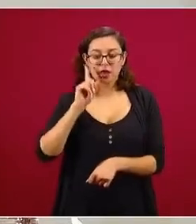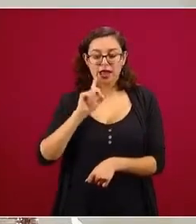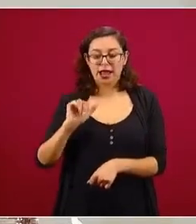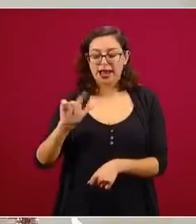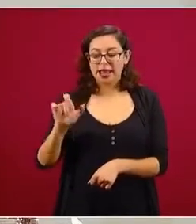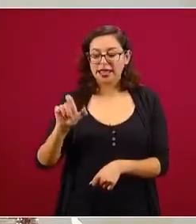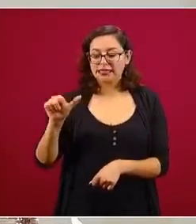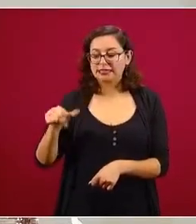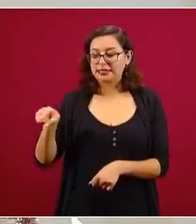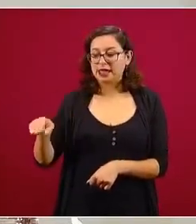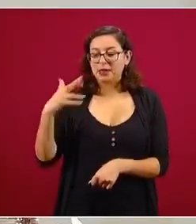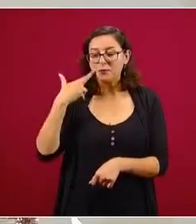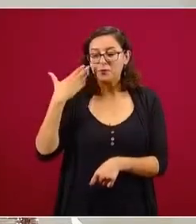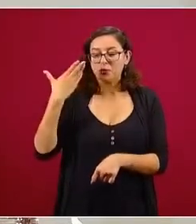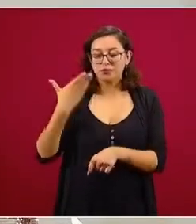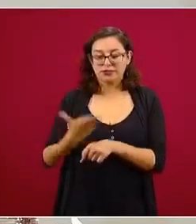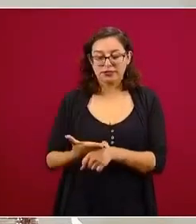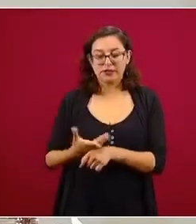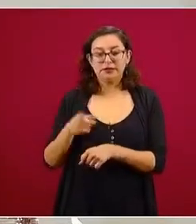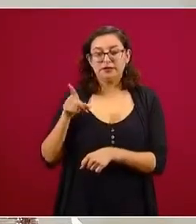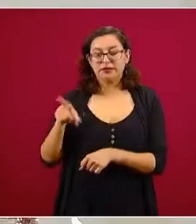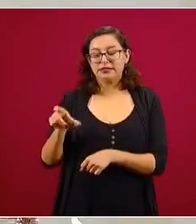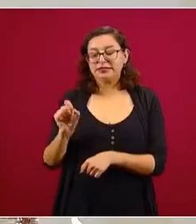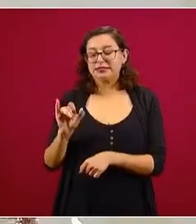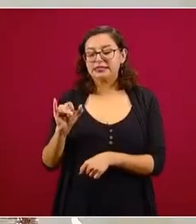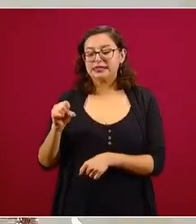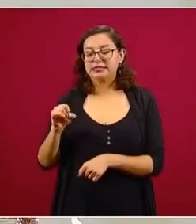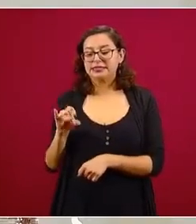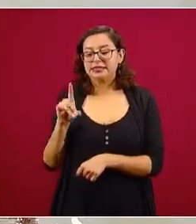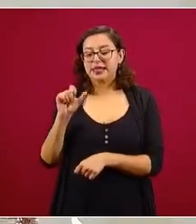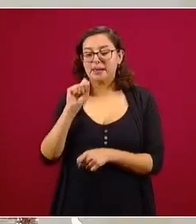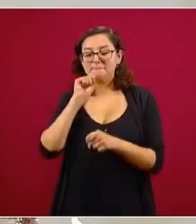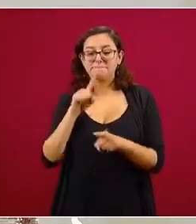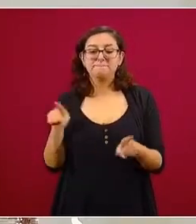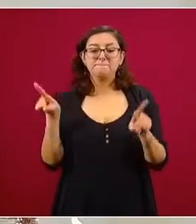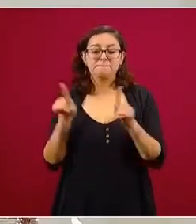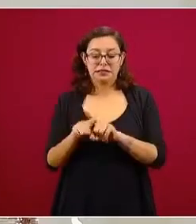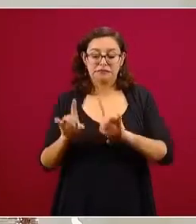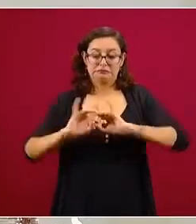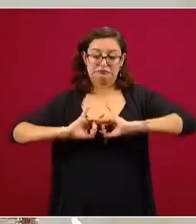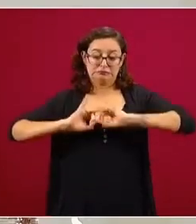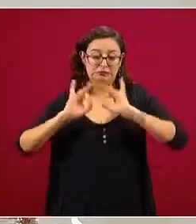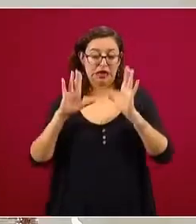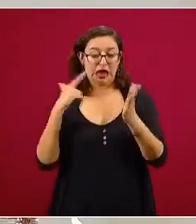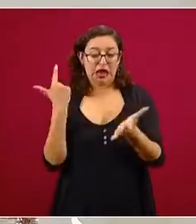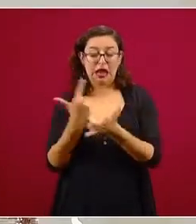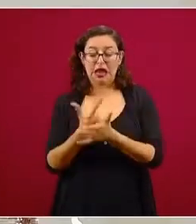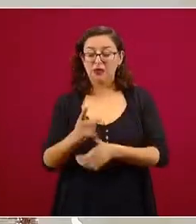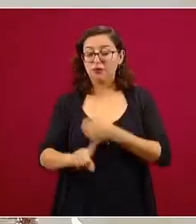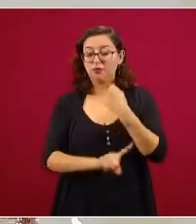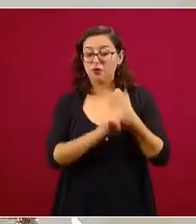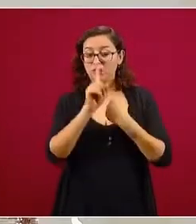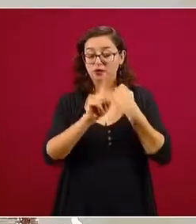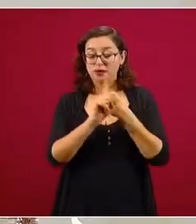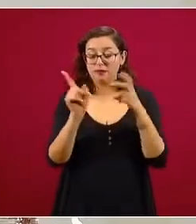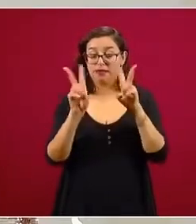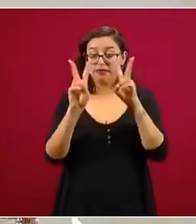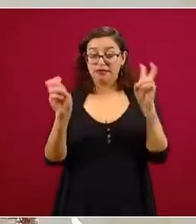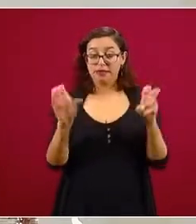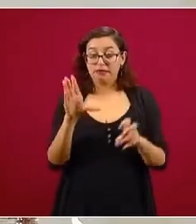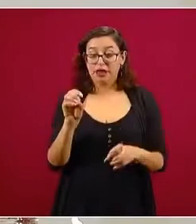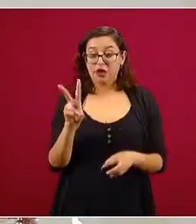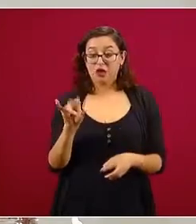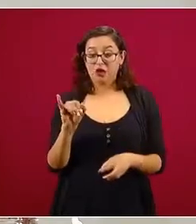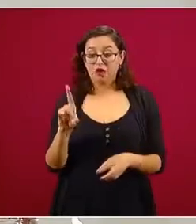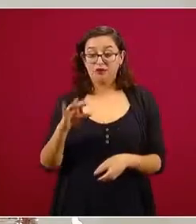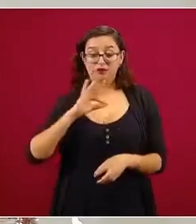SENCIDA y jefa del Grupo de Equipos Especializados para Emergencia en torno a COVID-19, con quien hemos estado en contacto y